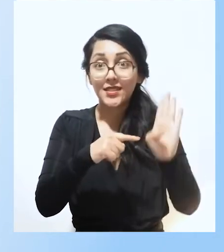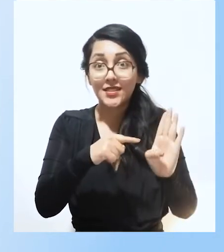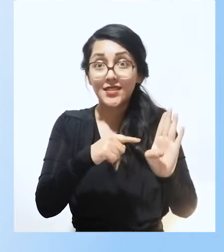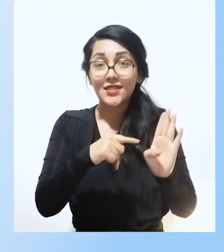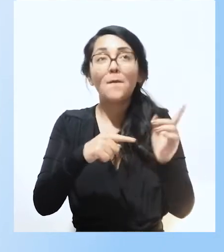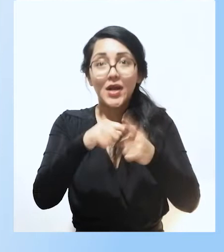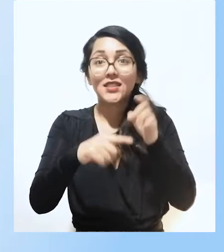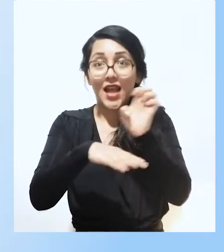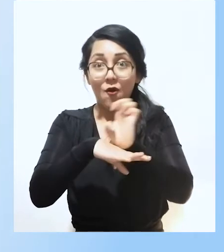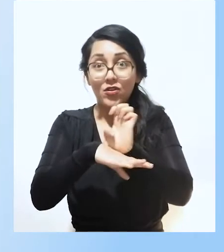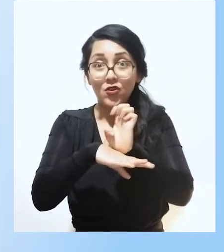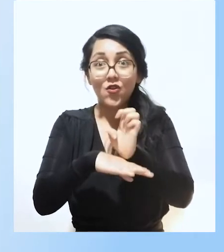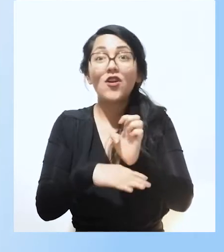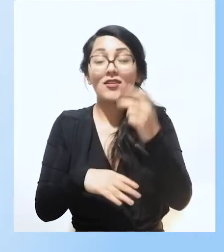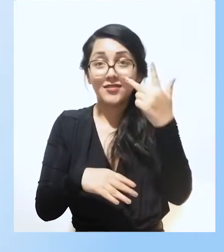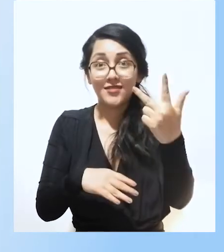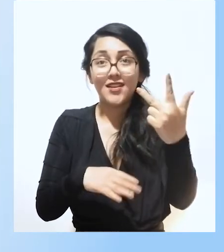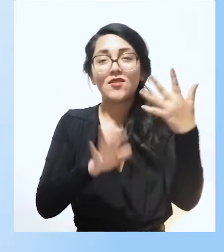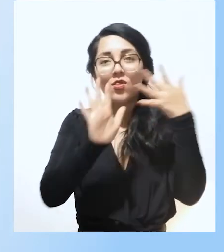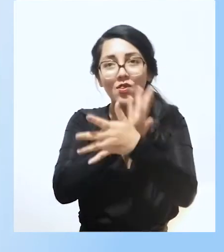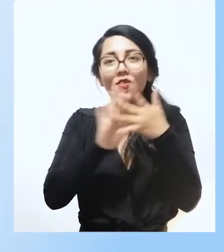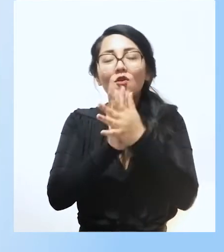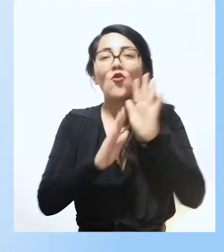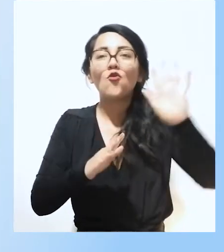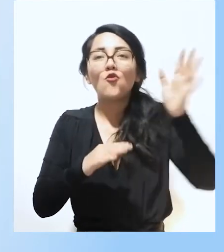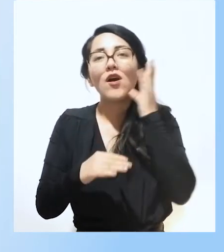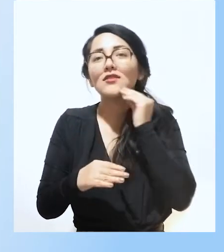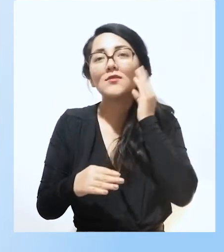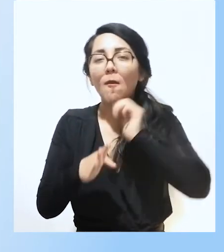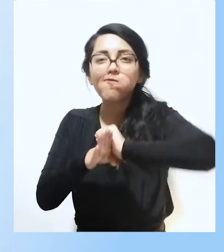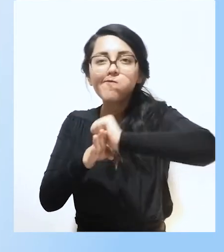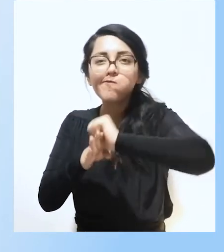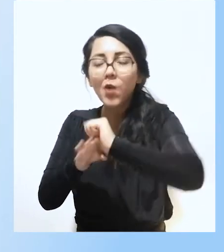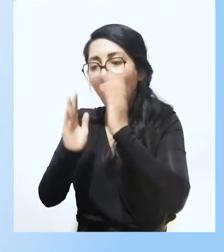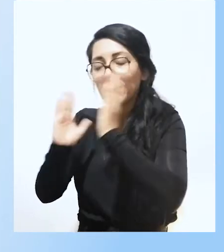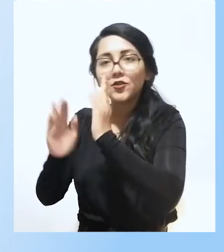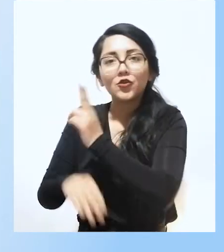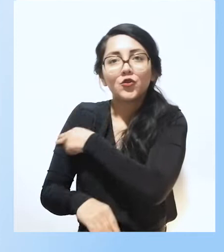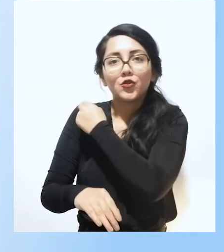y Ecuador, quienes nos van a compartir sus prácticas de gestión educativa para la pedagogía hospitalaria.